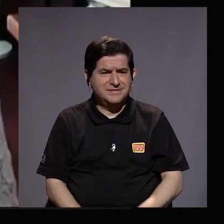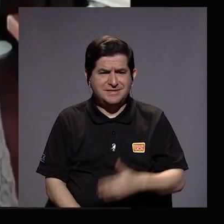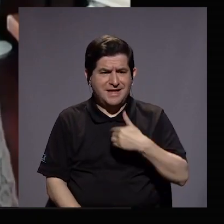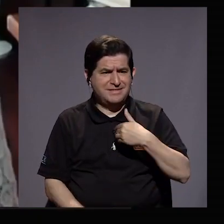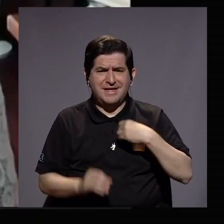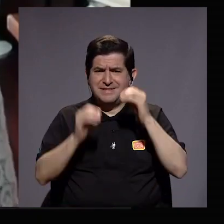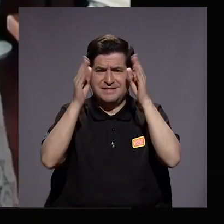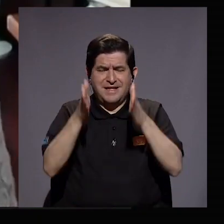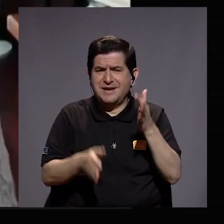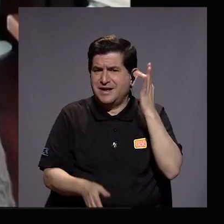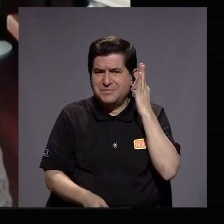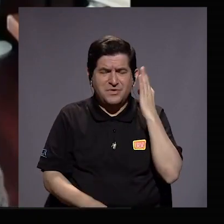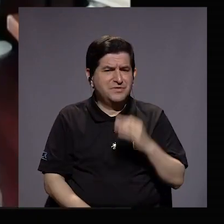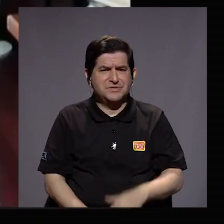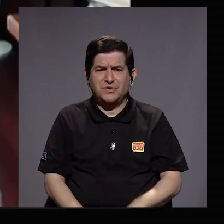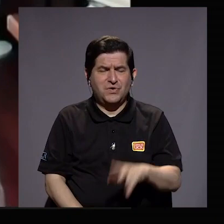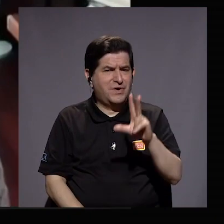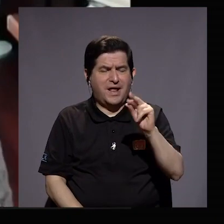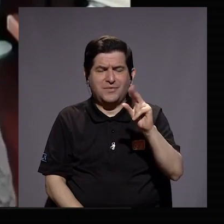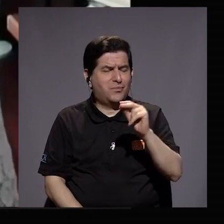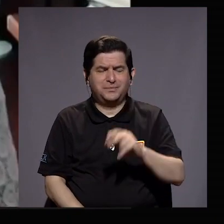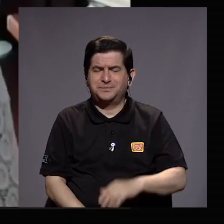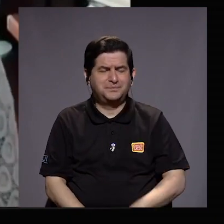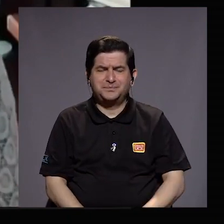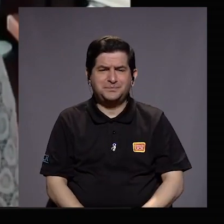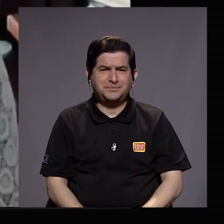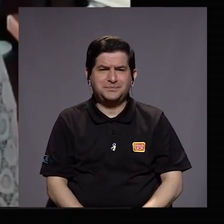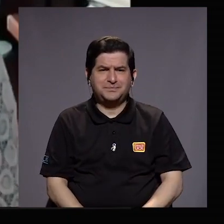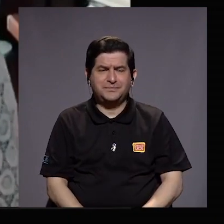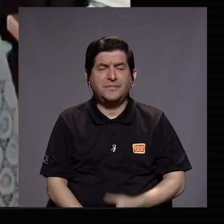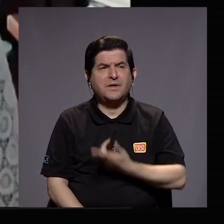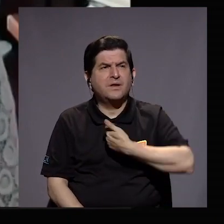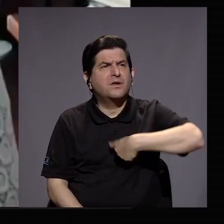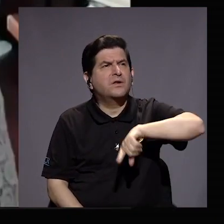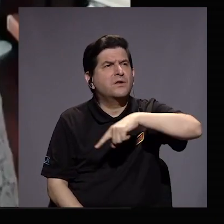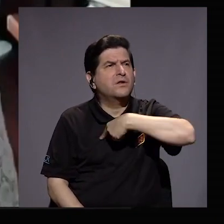ver profesora ni desde luego tenerla.